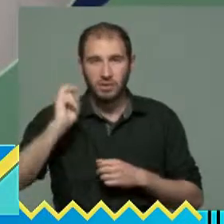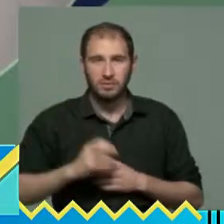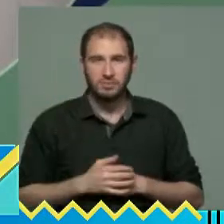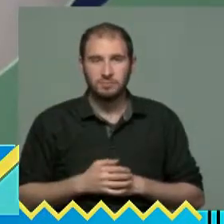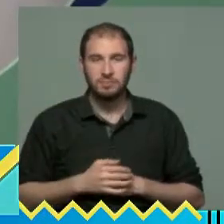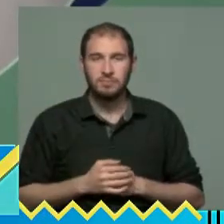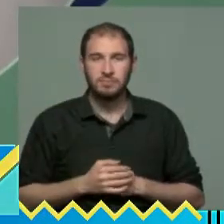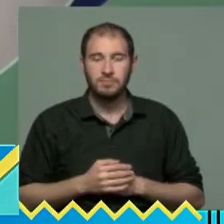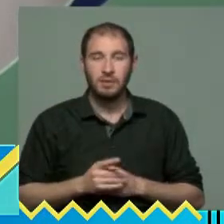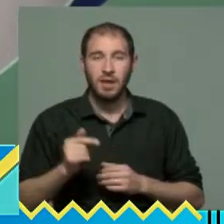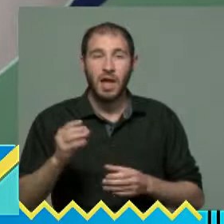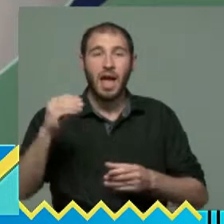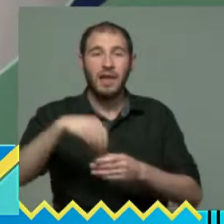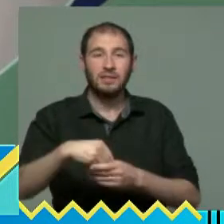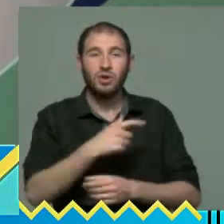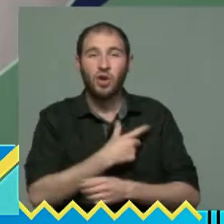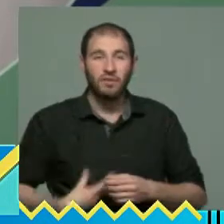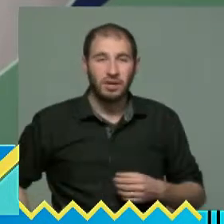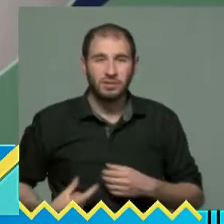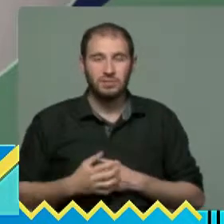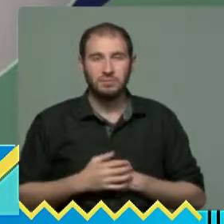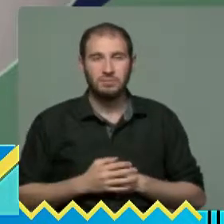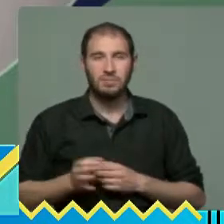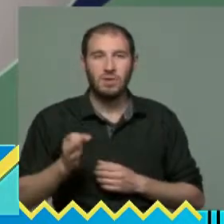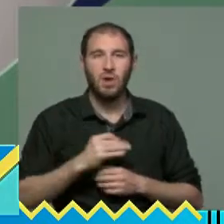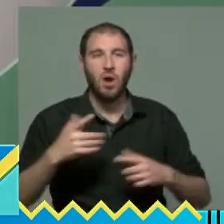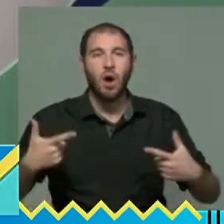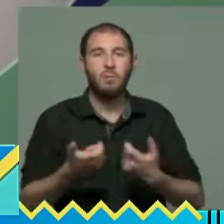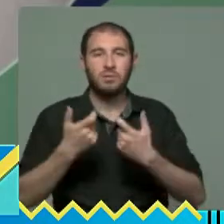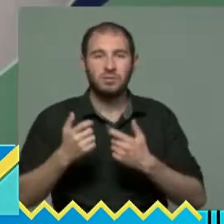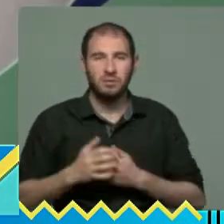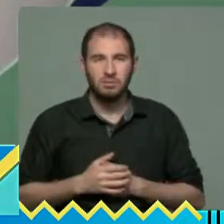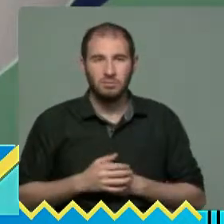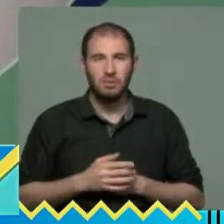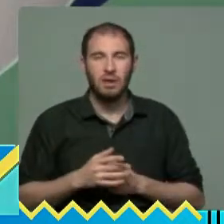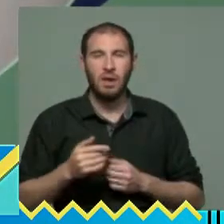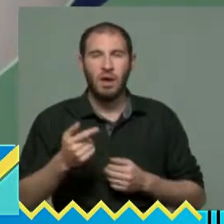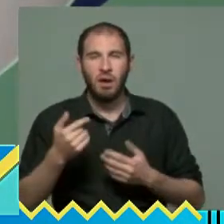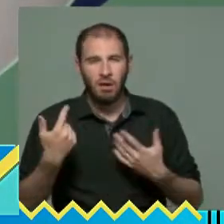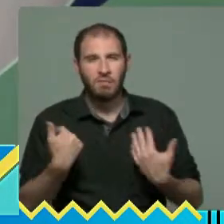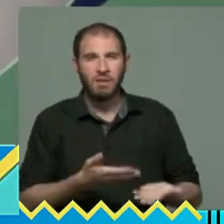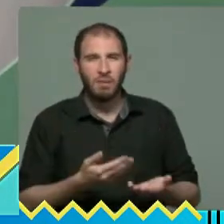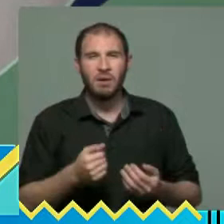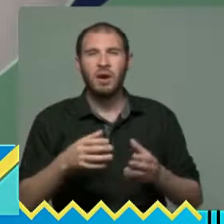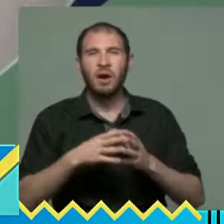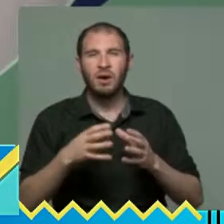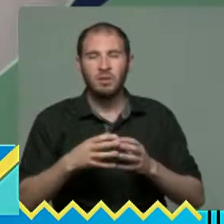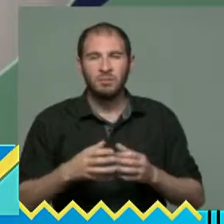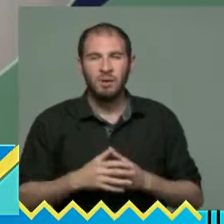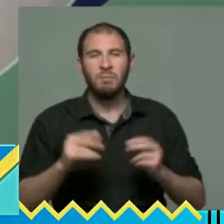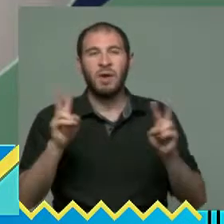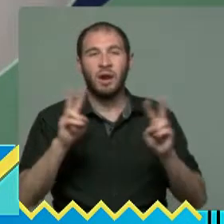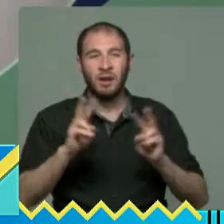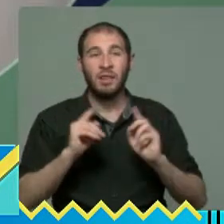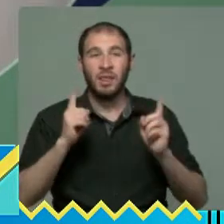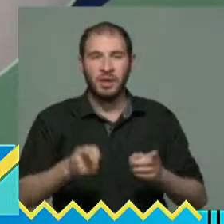en donde fue parte de la gobernabilidad o una oposición, si se quiere, más complaciente, o determinados sectores del peronismo